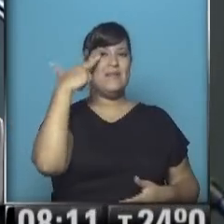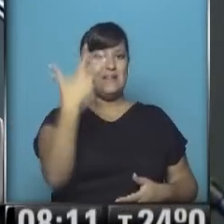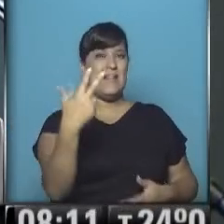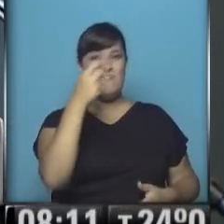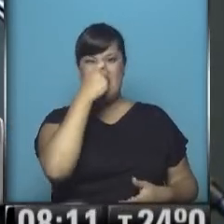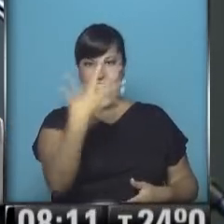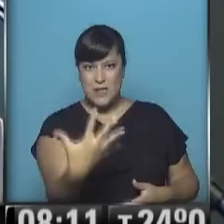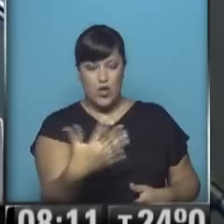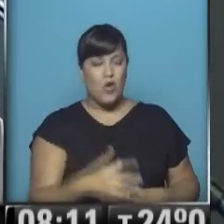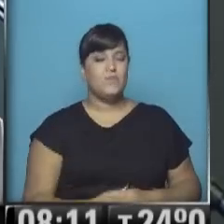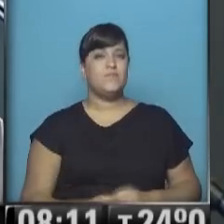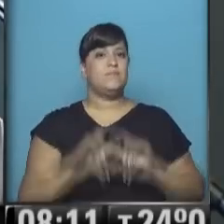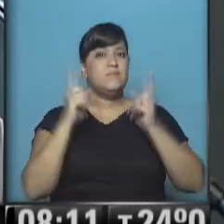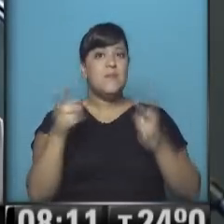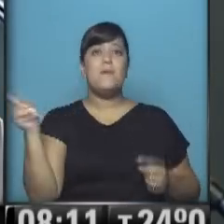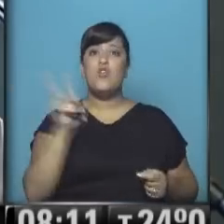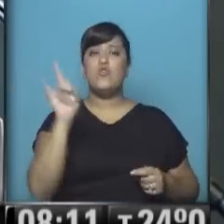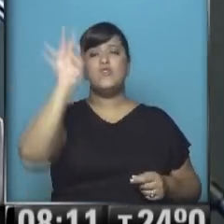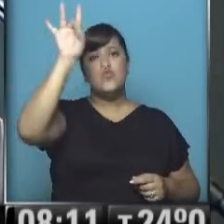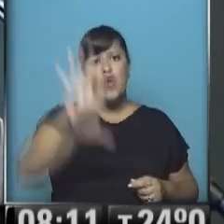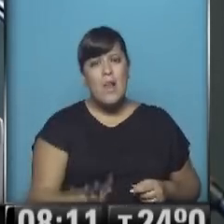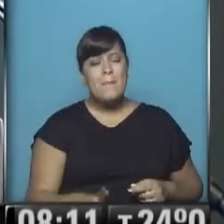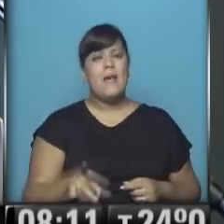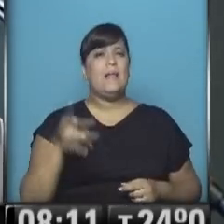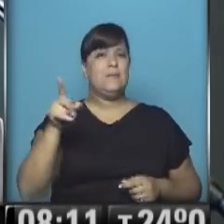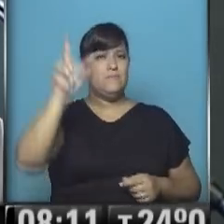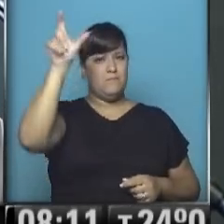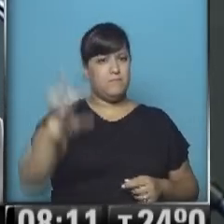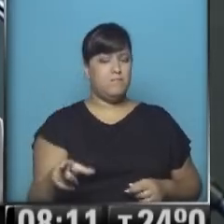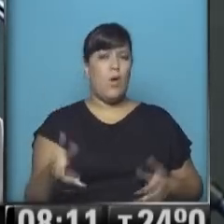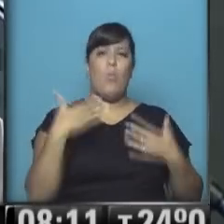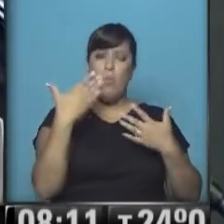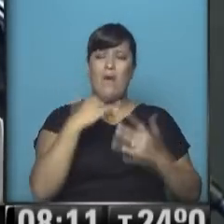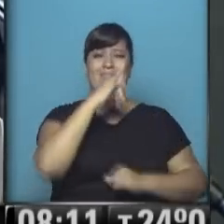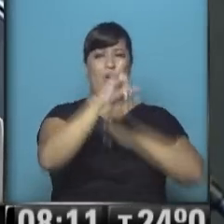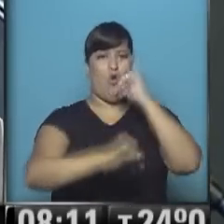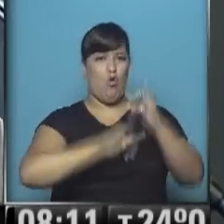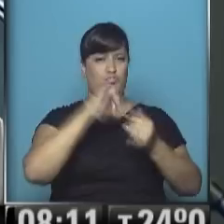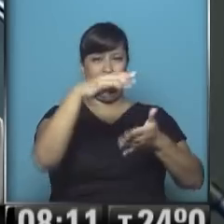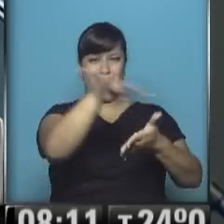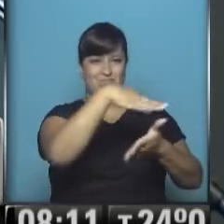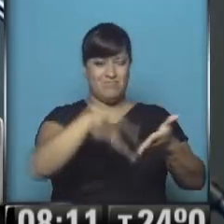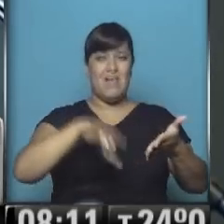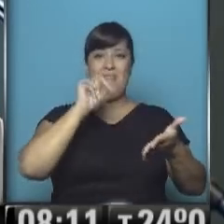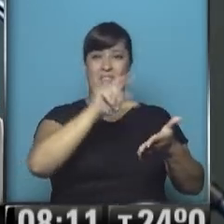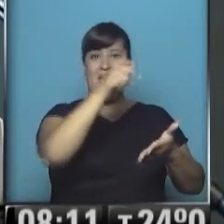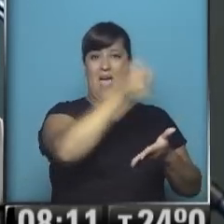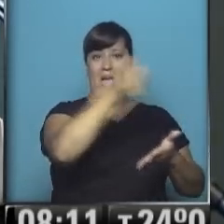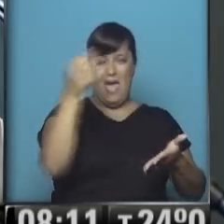también, no solamente se puede hacer mención al comunicado de Aerolíneas